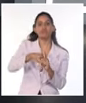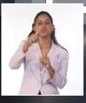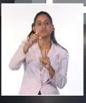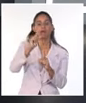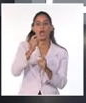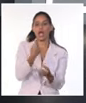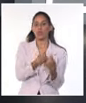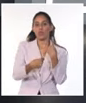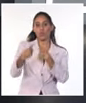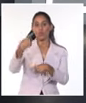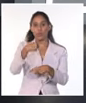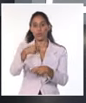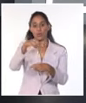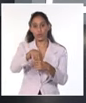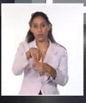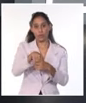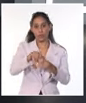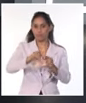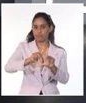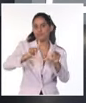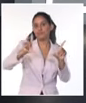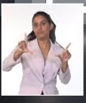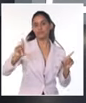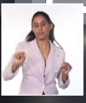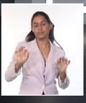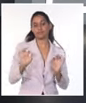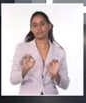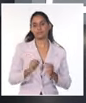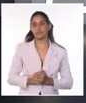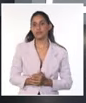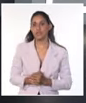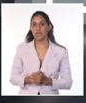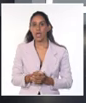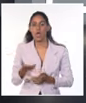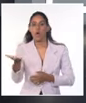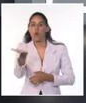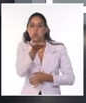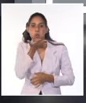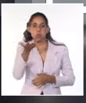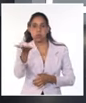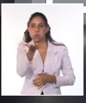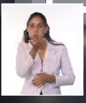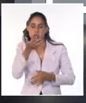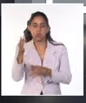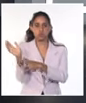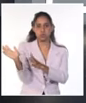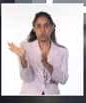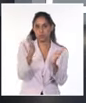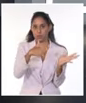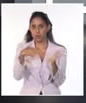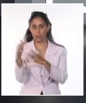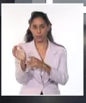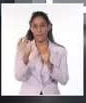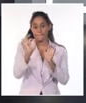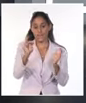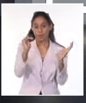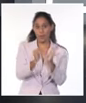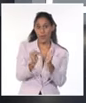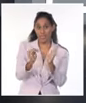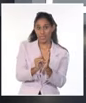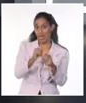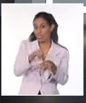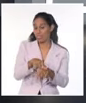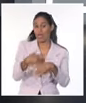zonas del interior a lo largo de todo nuestro país paí los vientos serán variables débiles y por la tarde se impondrá el régimen de